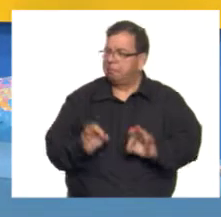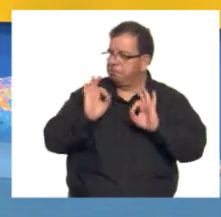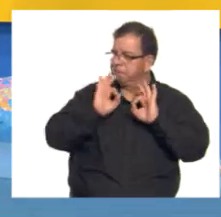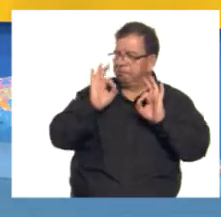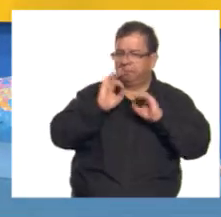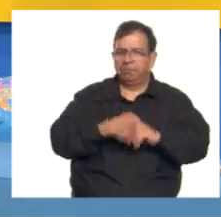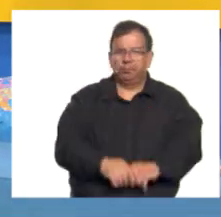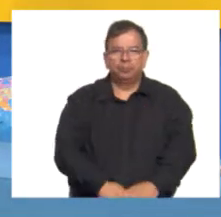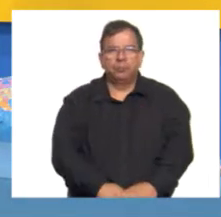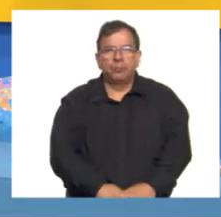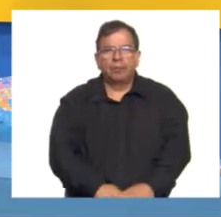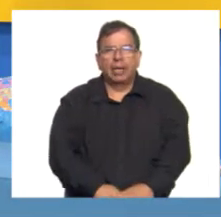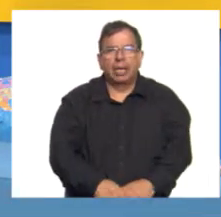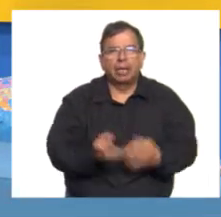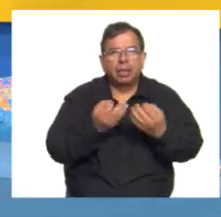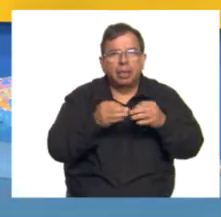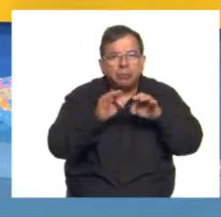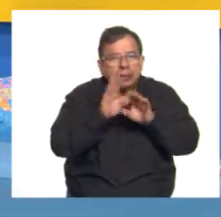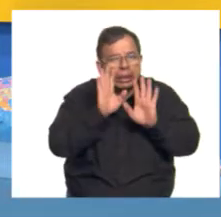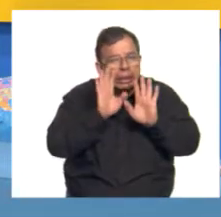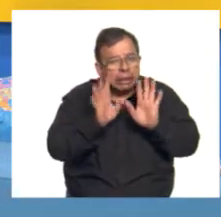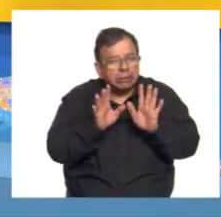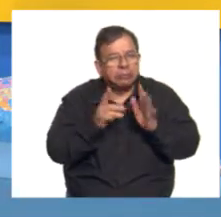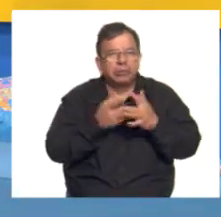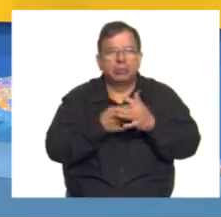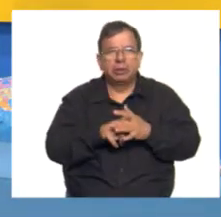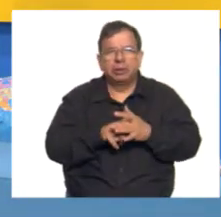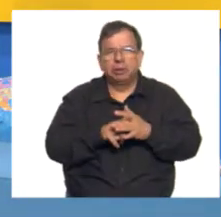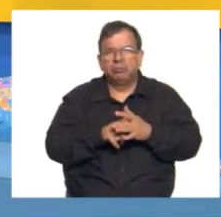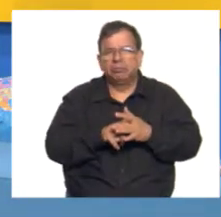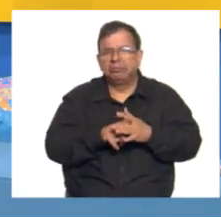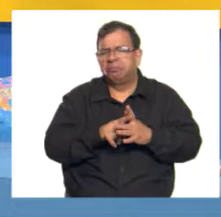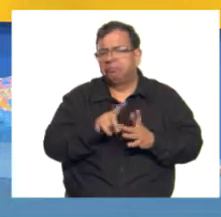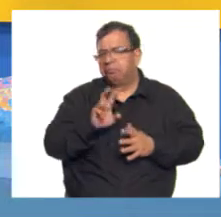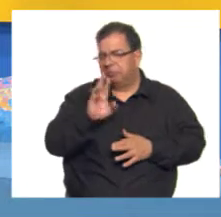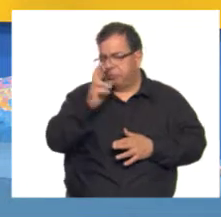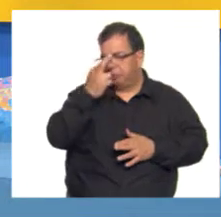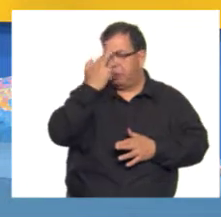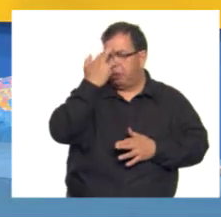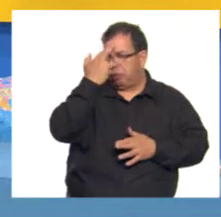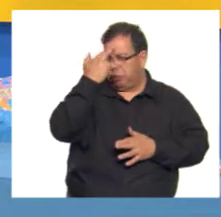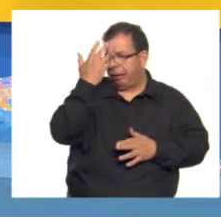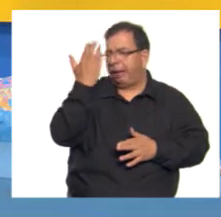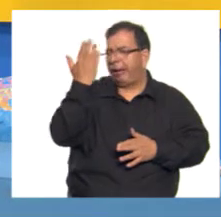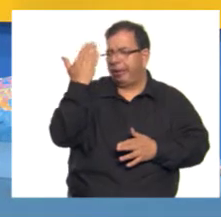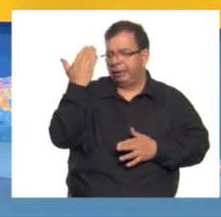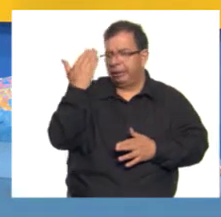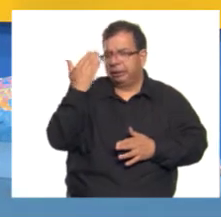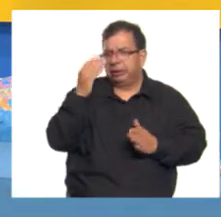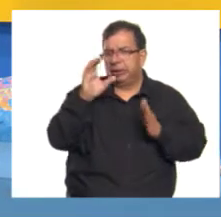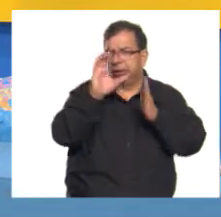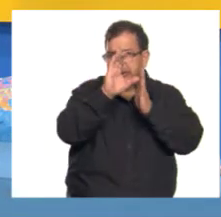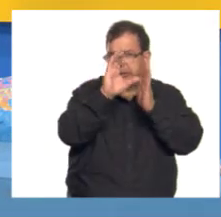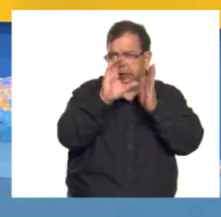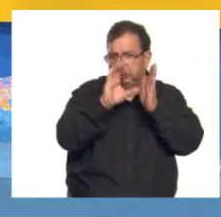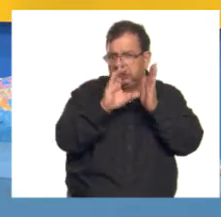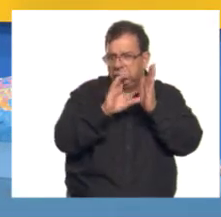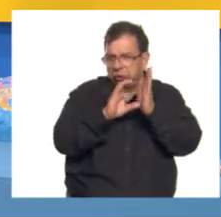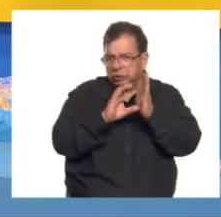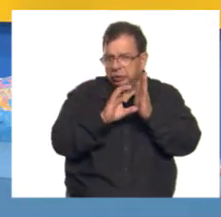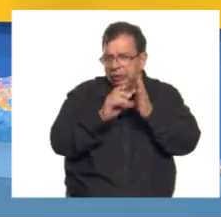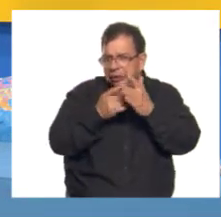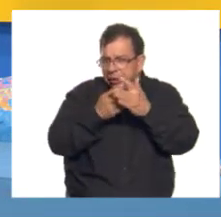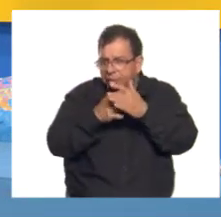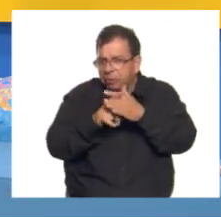Excelente. Es importante que comencemos recordando algo que ya habíamos revisado, pues a pesar de que la Constitución, que entró en vigor en el